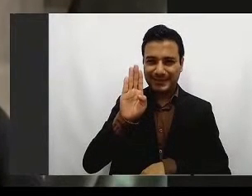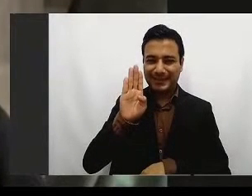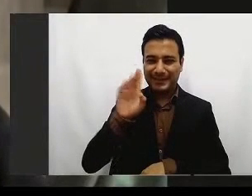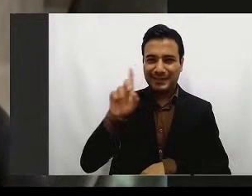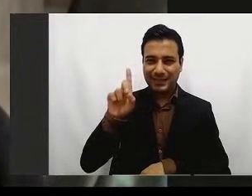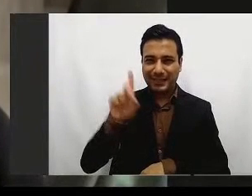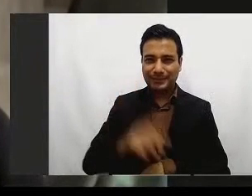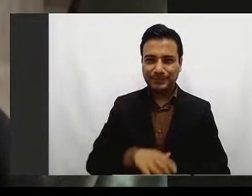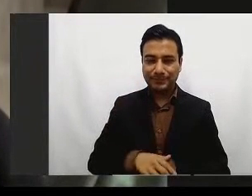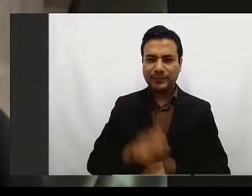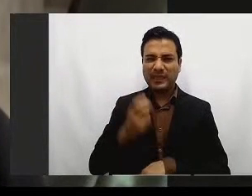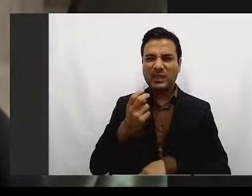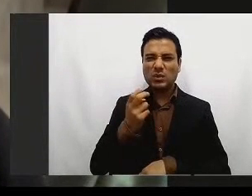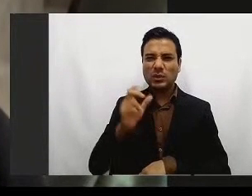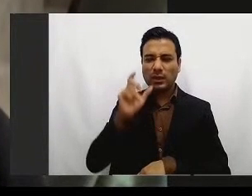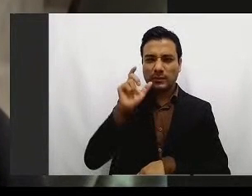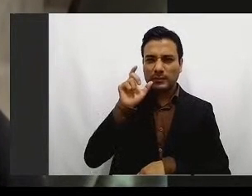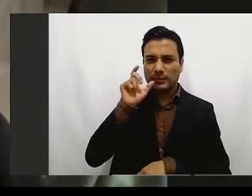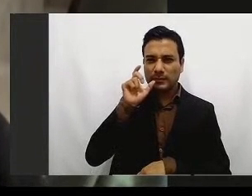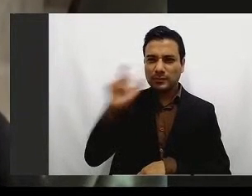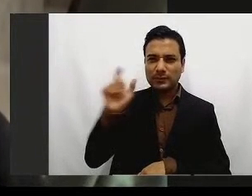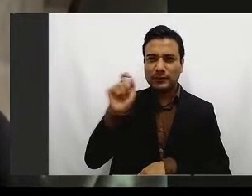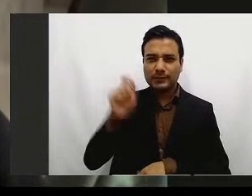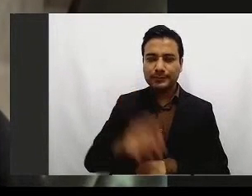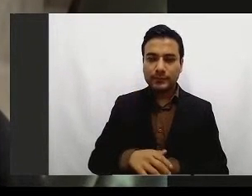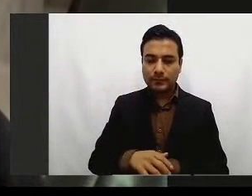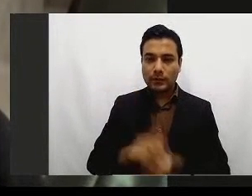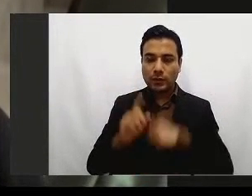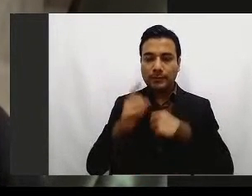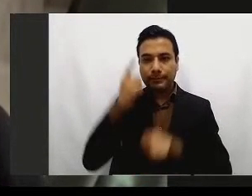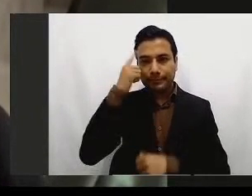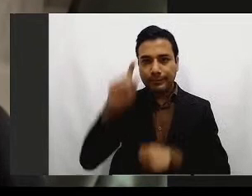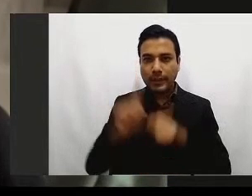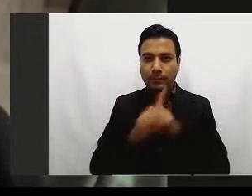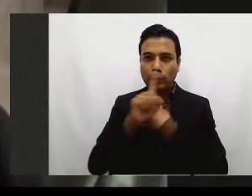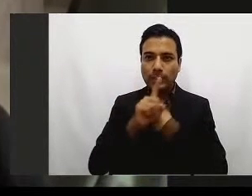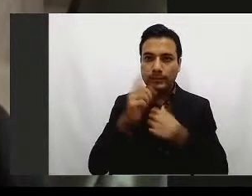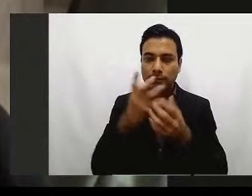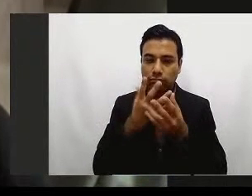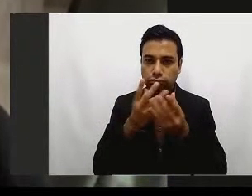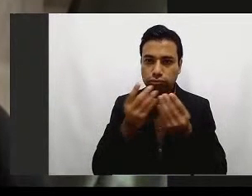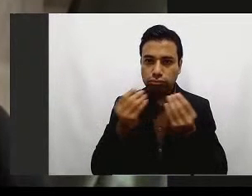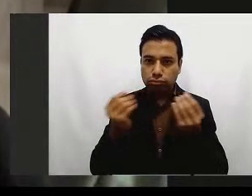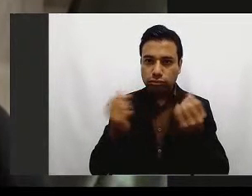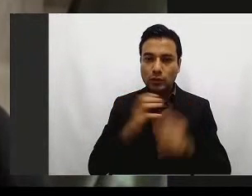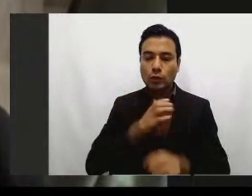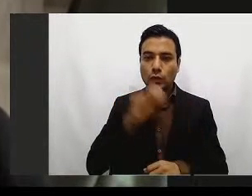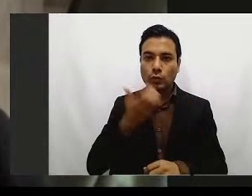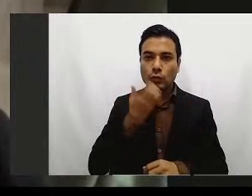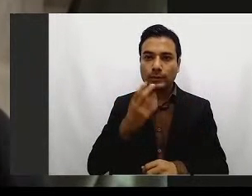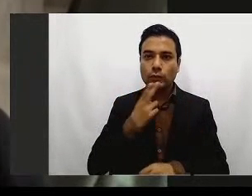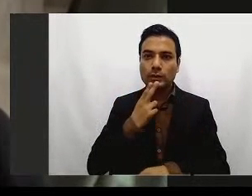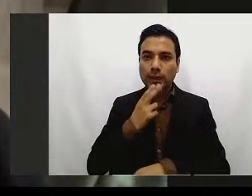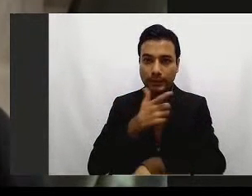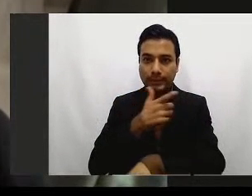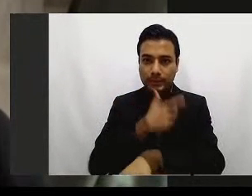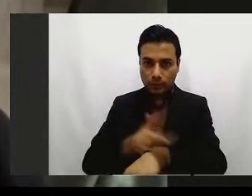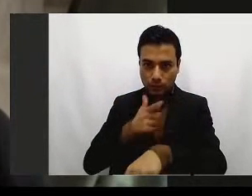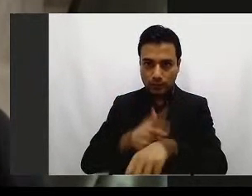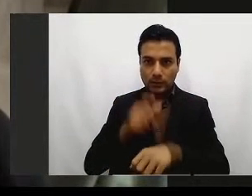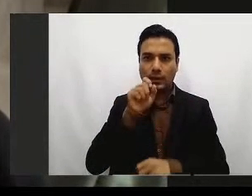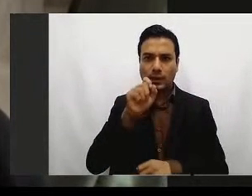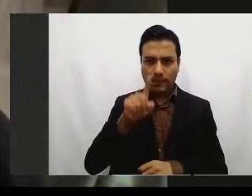forma creativa de atender problemas. Se usa en la gestión, pero ahora cada vez más en gobierno también. Y es un